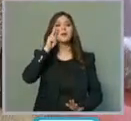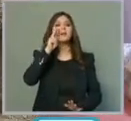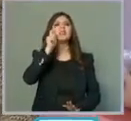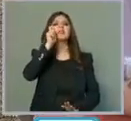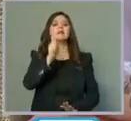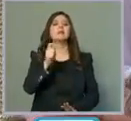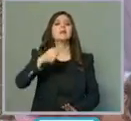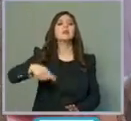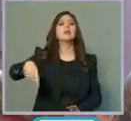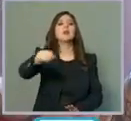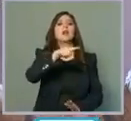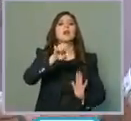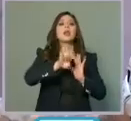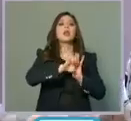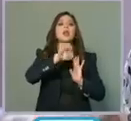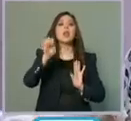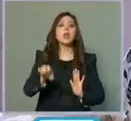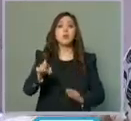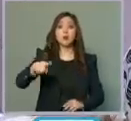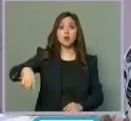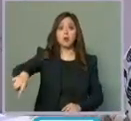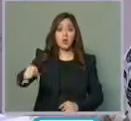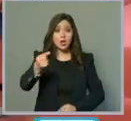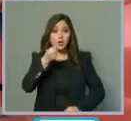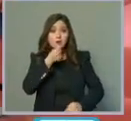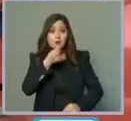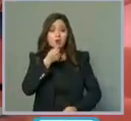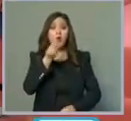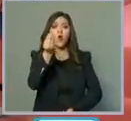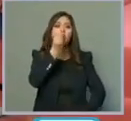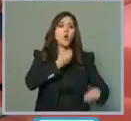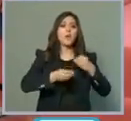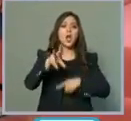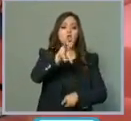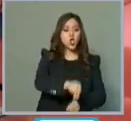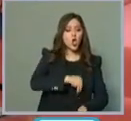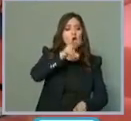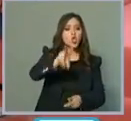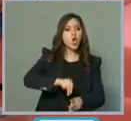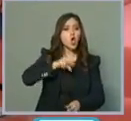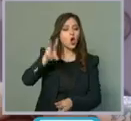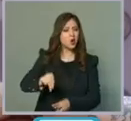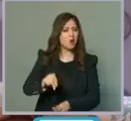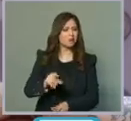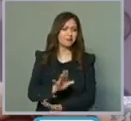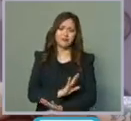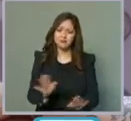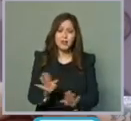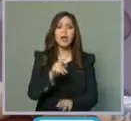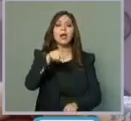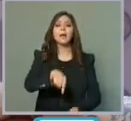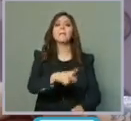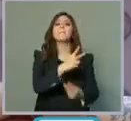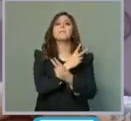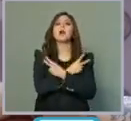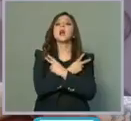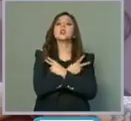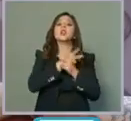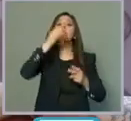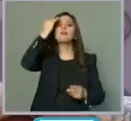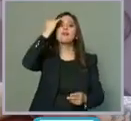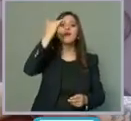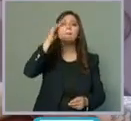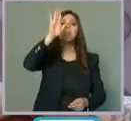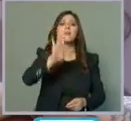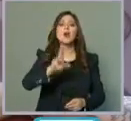de ninguna manera de negarnos a ningún placer. Eso es muy importante, y menos en vacaciones. O sea, no se trata de restricción,